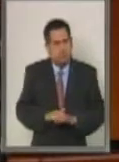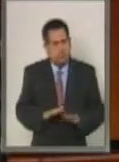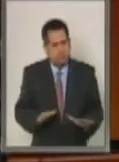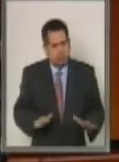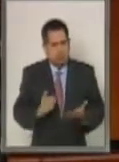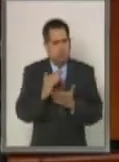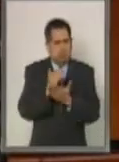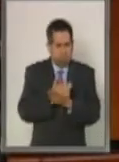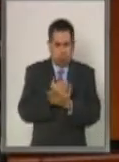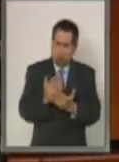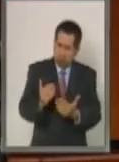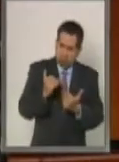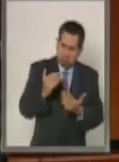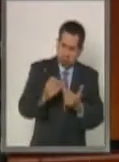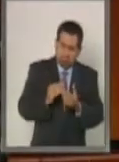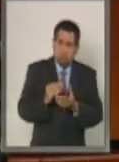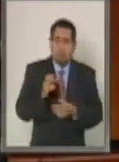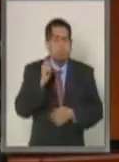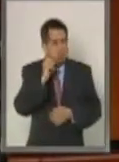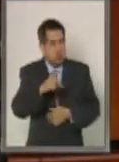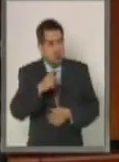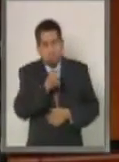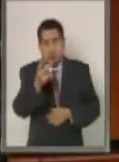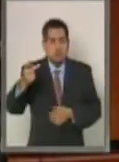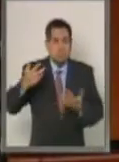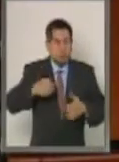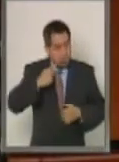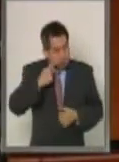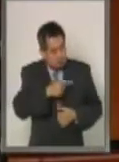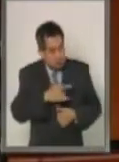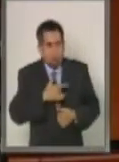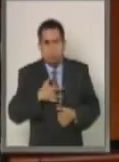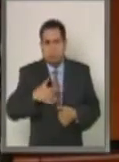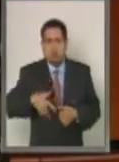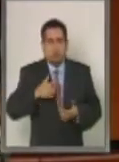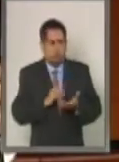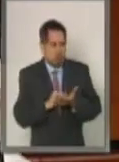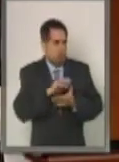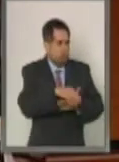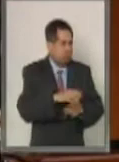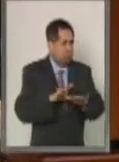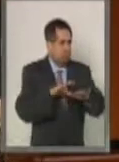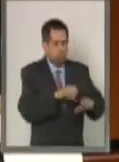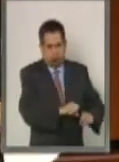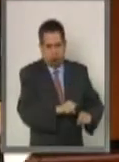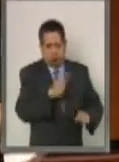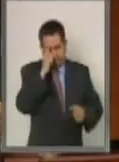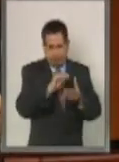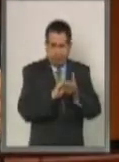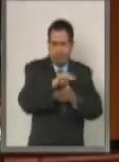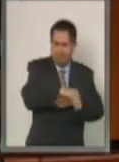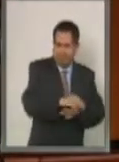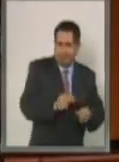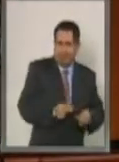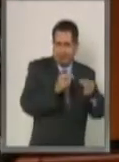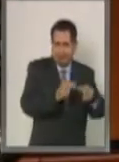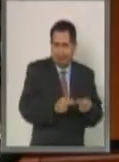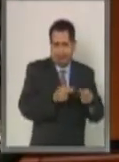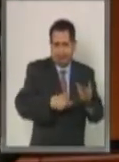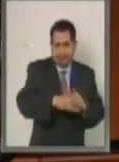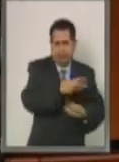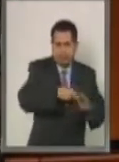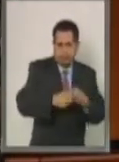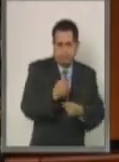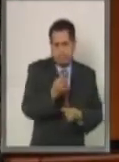mayores niveles de rentabilidad a las inversiones que se realizan en ambos